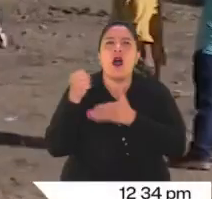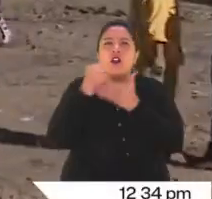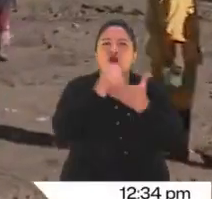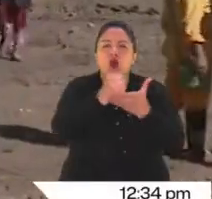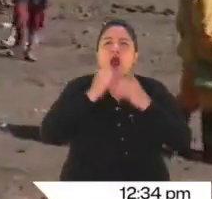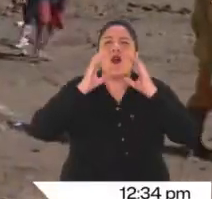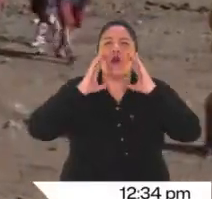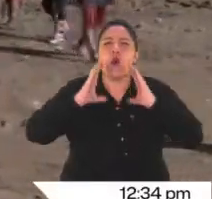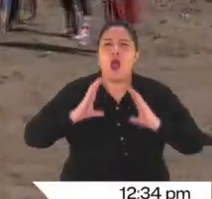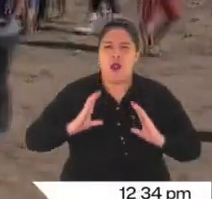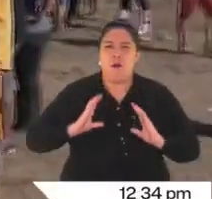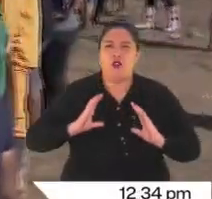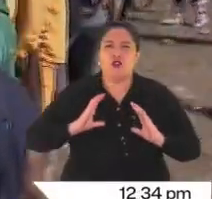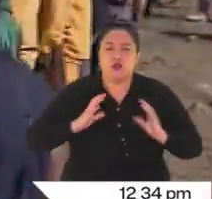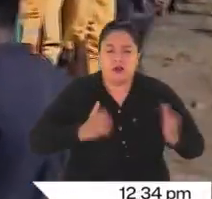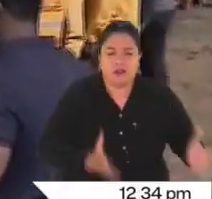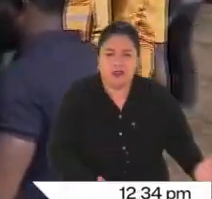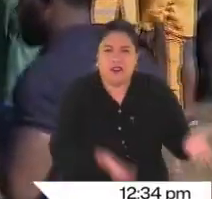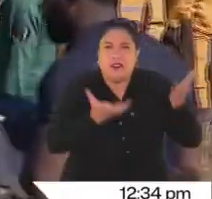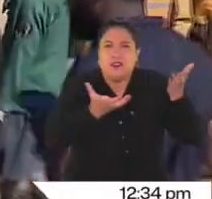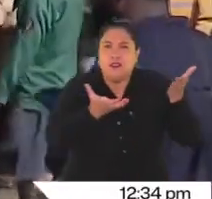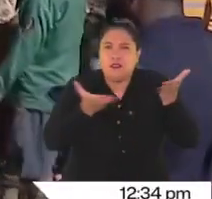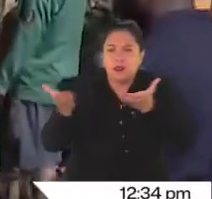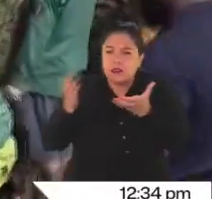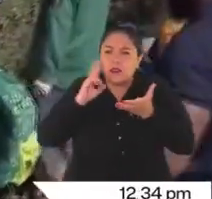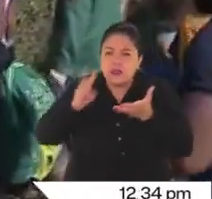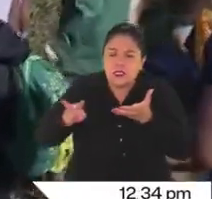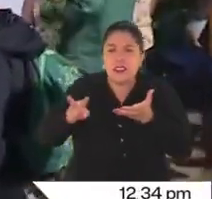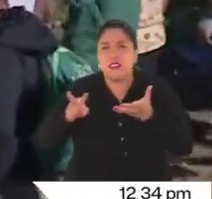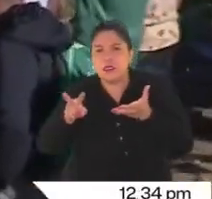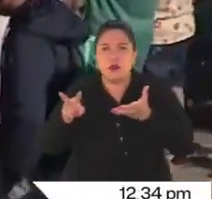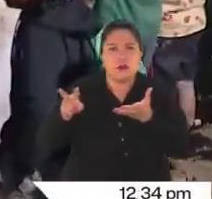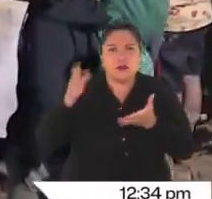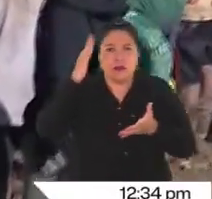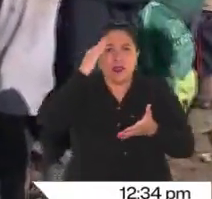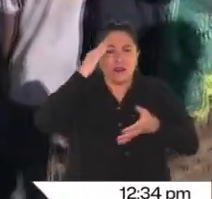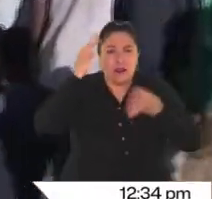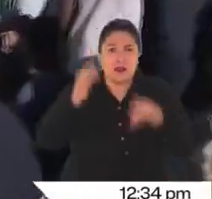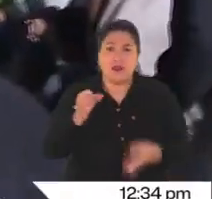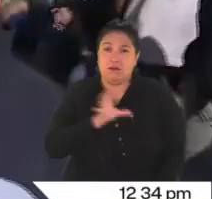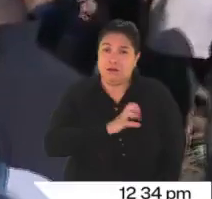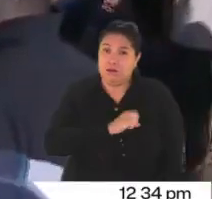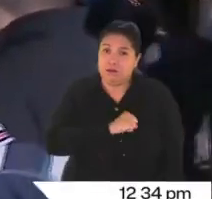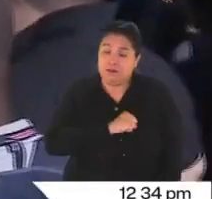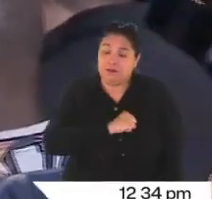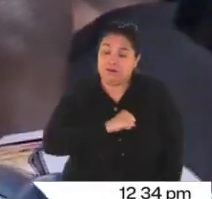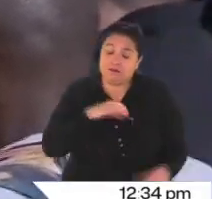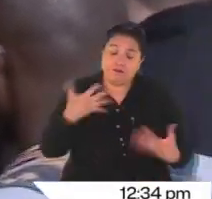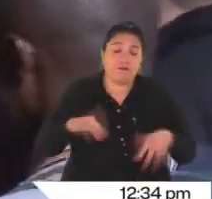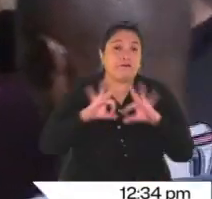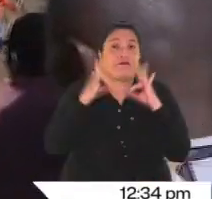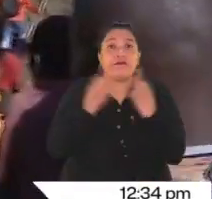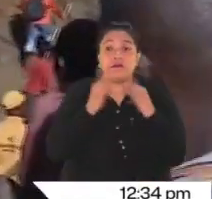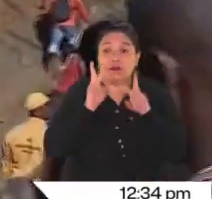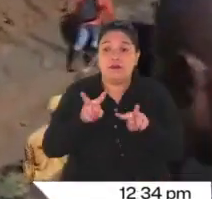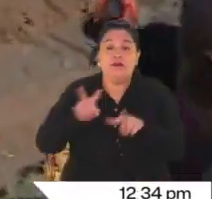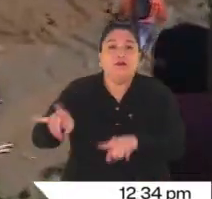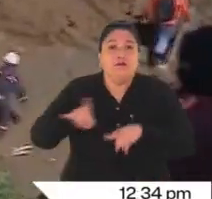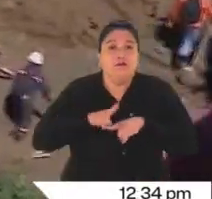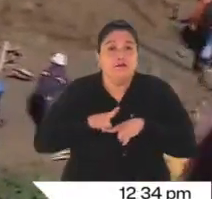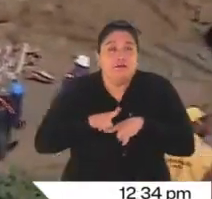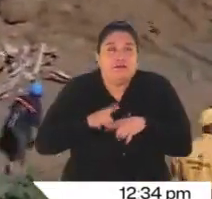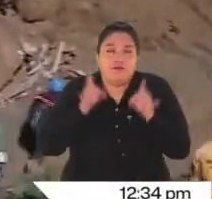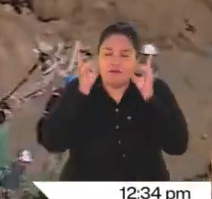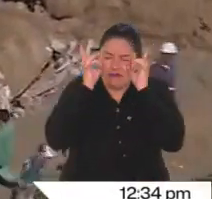hasta acá arriba precisamente para que los familiares los puedan identificar y ese es precisamente también un momento muy doloroso para las familias. Sí, la verdad,